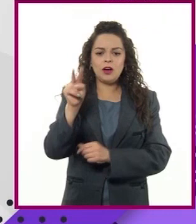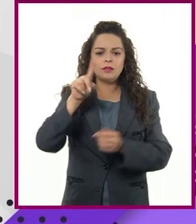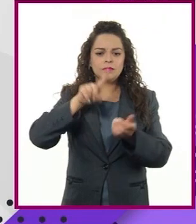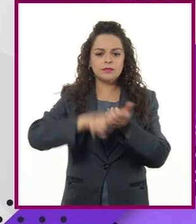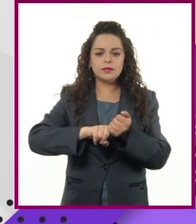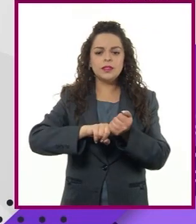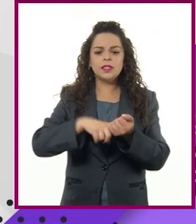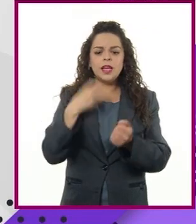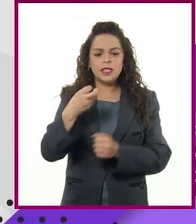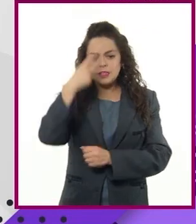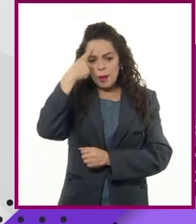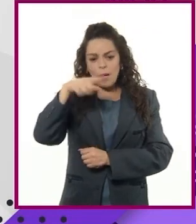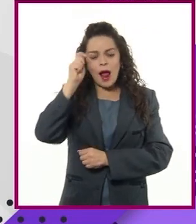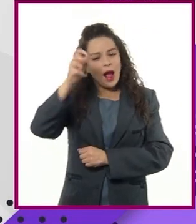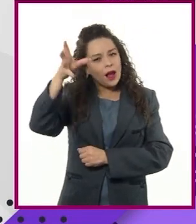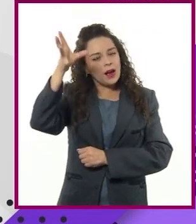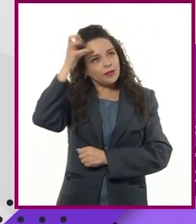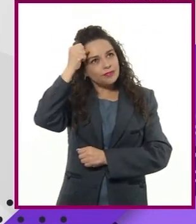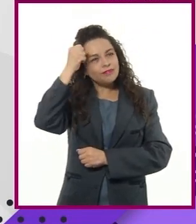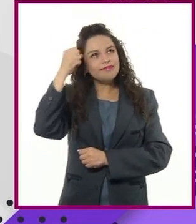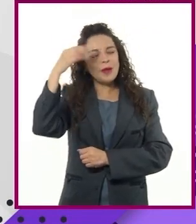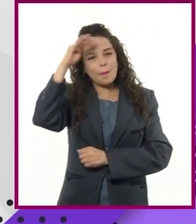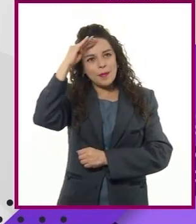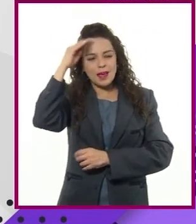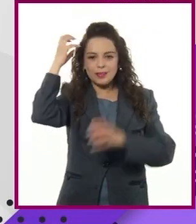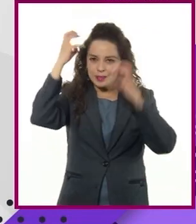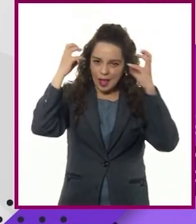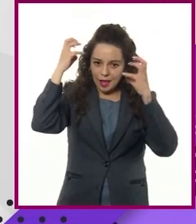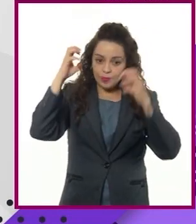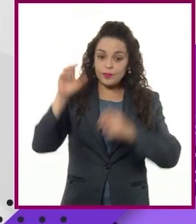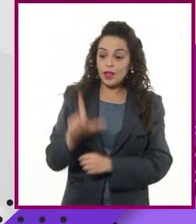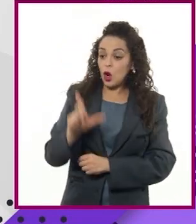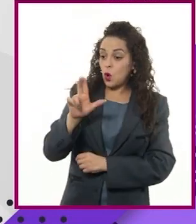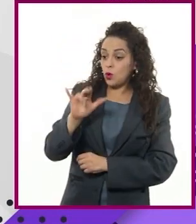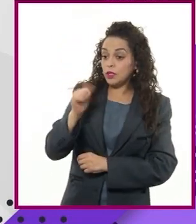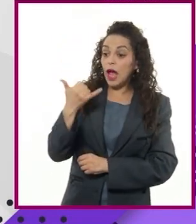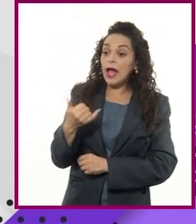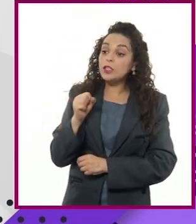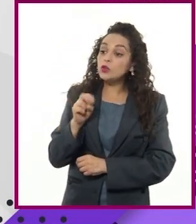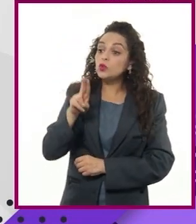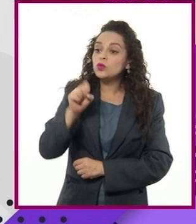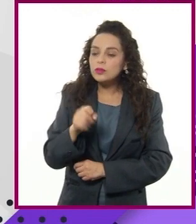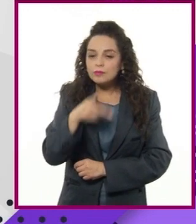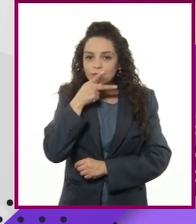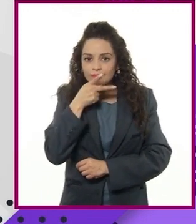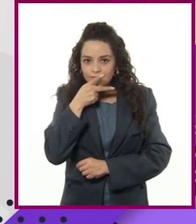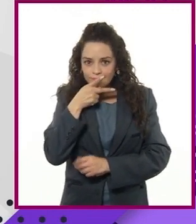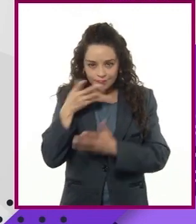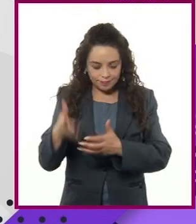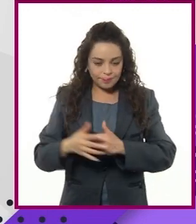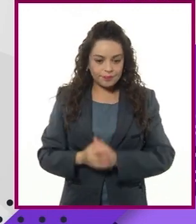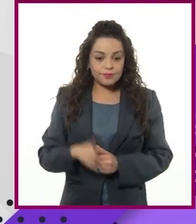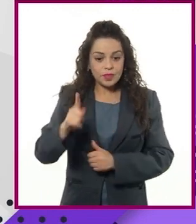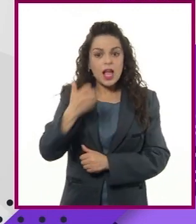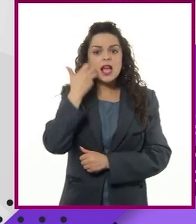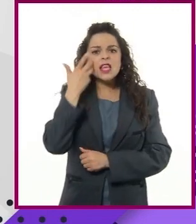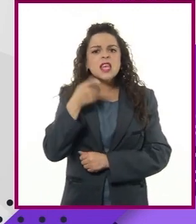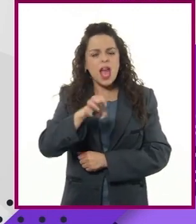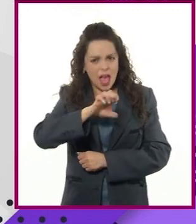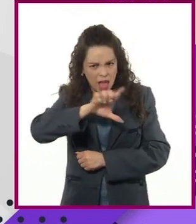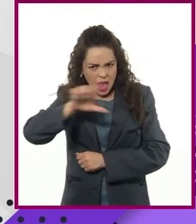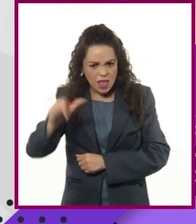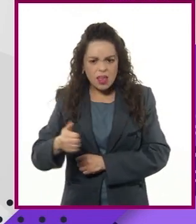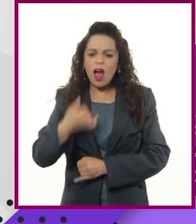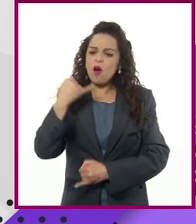reflexión. Lucía y sus padres. Lucía quiere formar parte del equipo de fútbol femenino de su